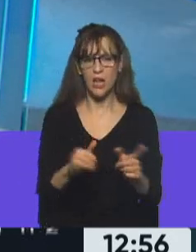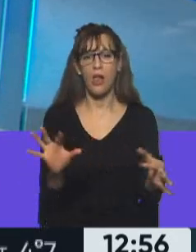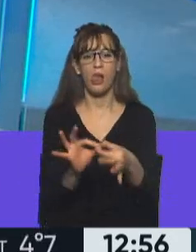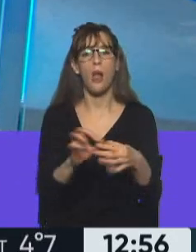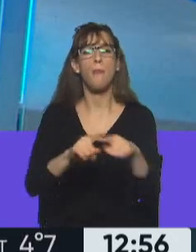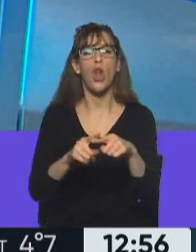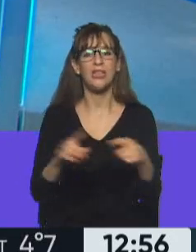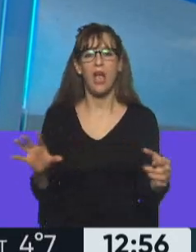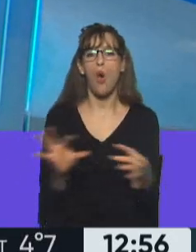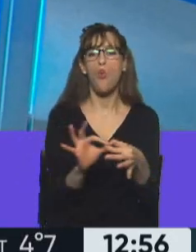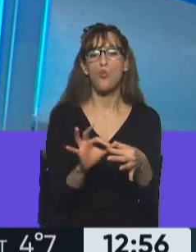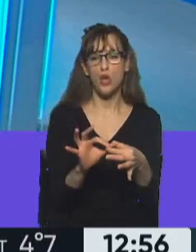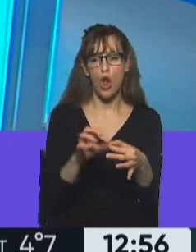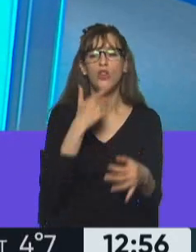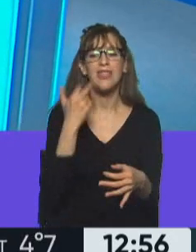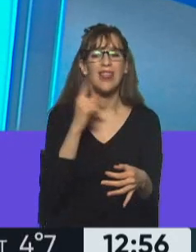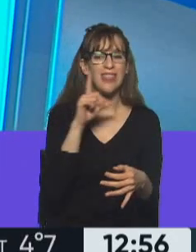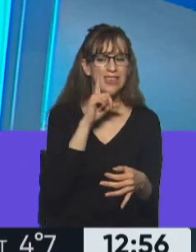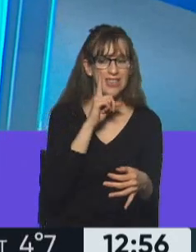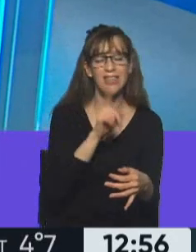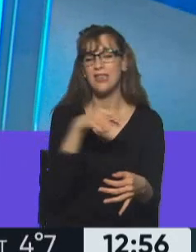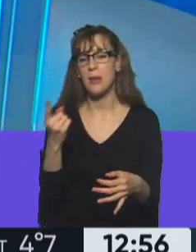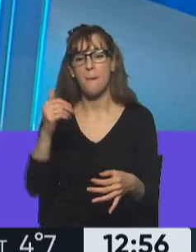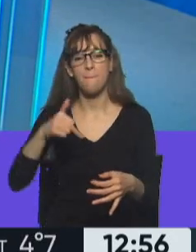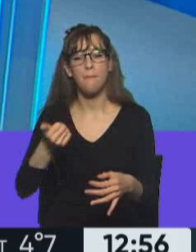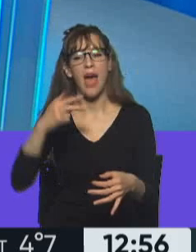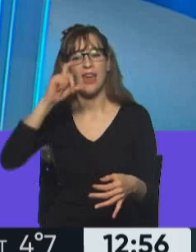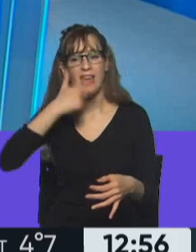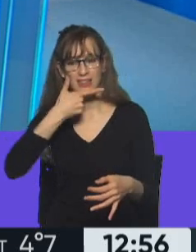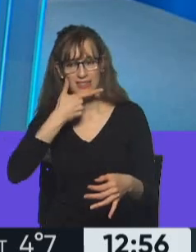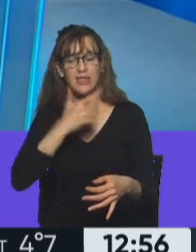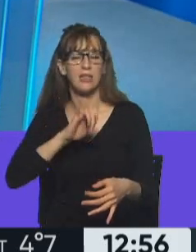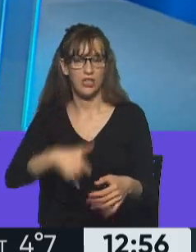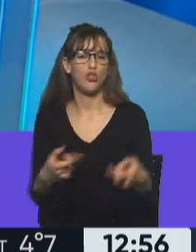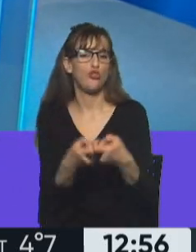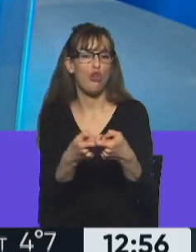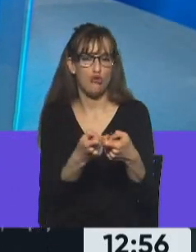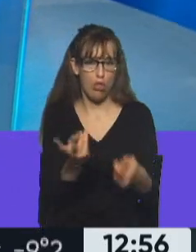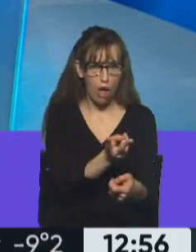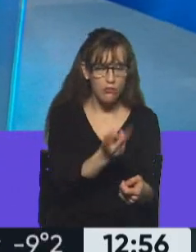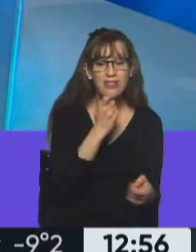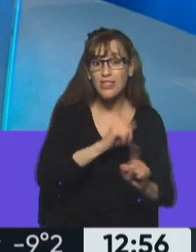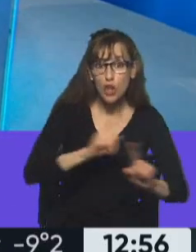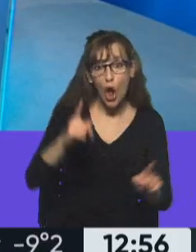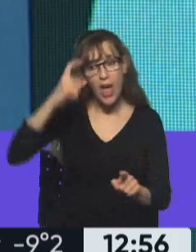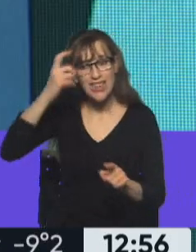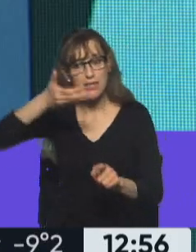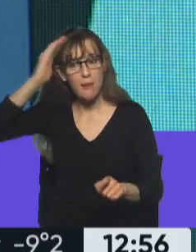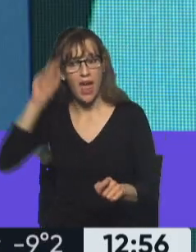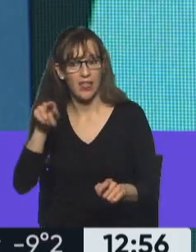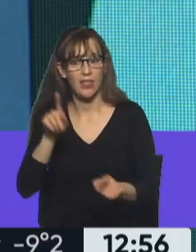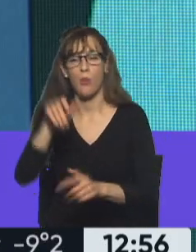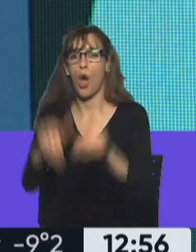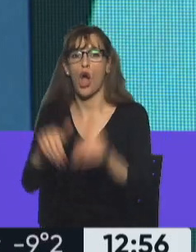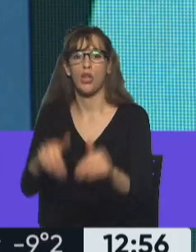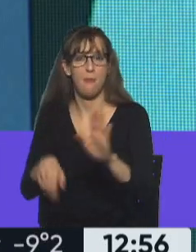con santi y recorre junto a la provincia porque si no una parte de ese voto se va con josé luis espert aaiún hay un componente como es un